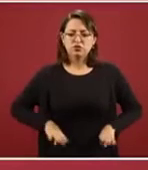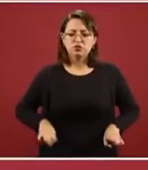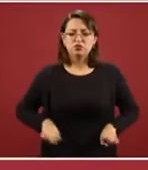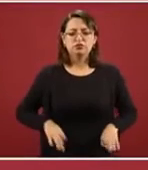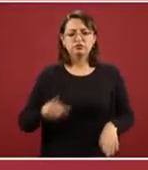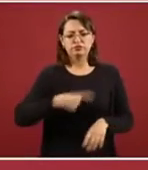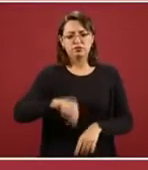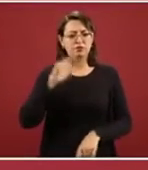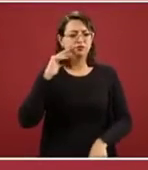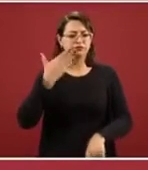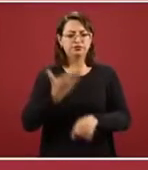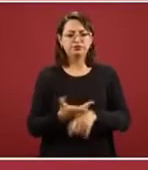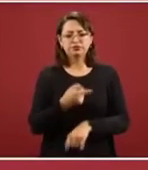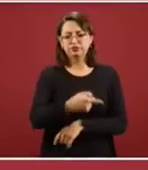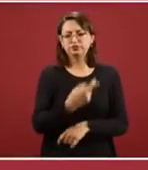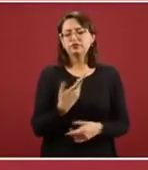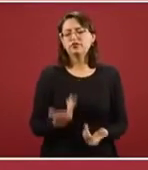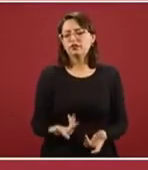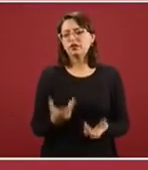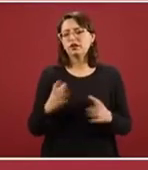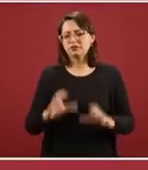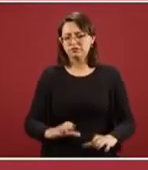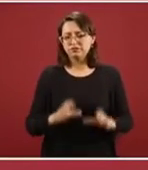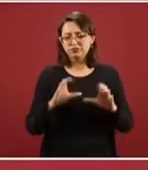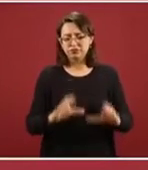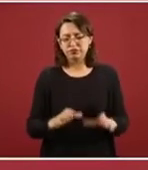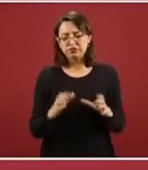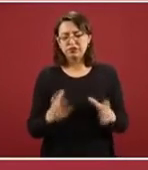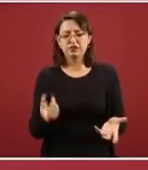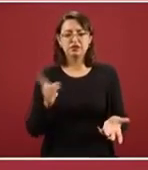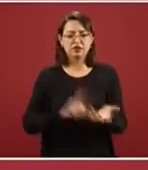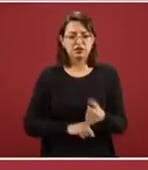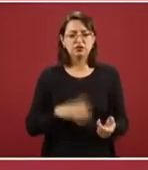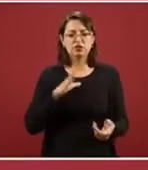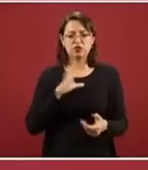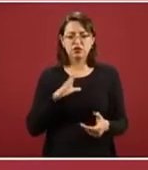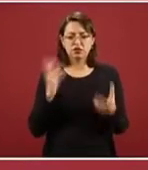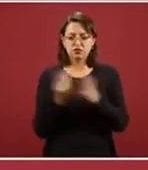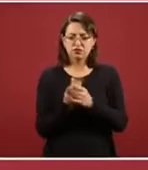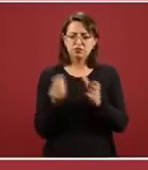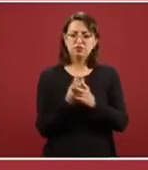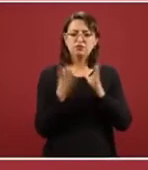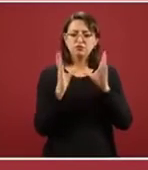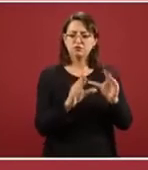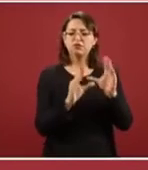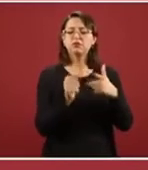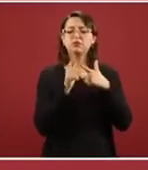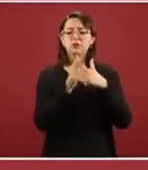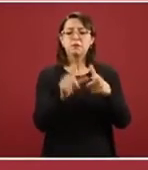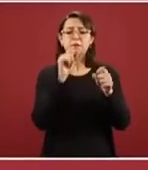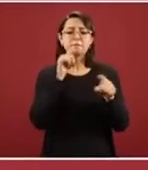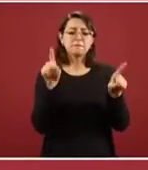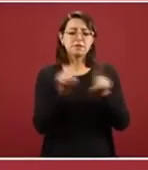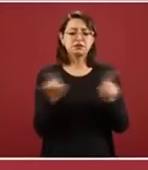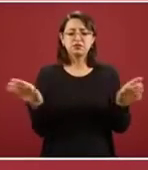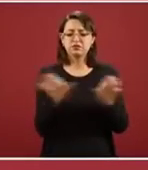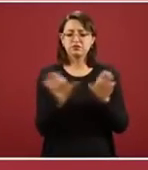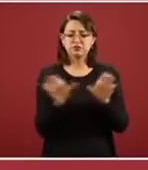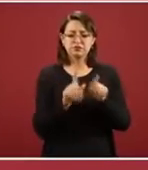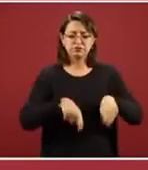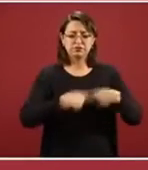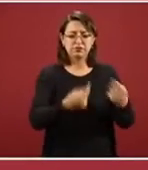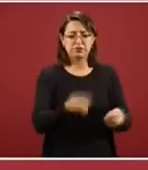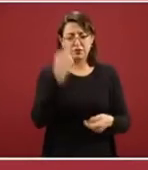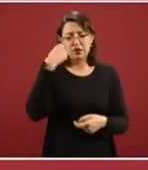civil. Al interior de la coordinación tenemos un programa de educación continua y de certificación reacción para estar mejor preparados y poder